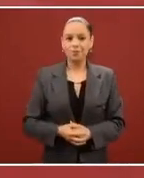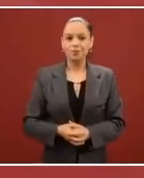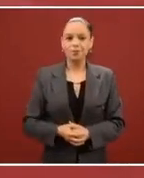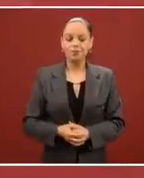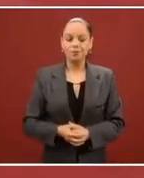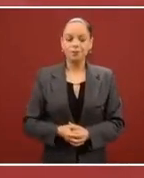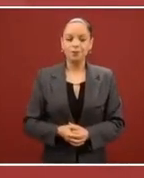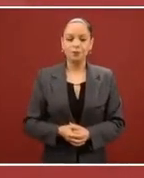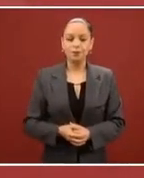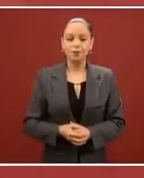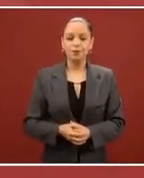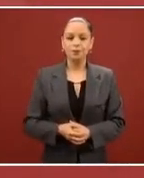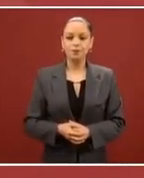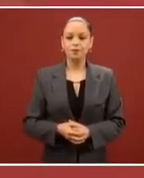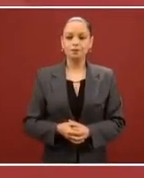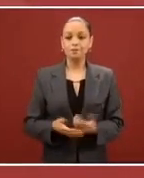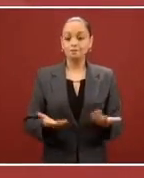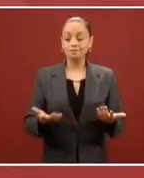qué?